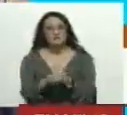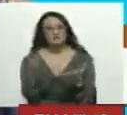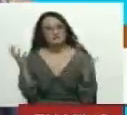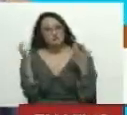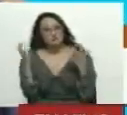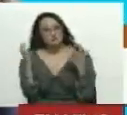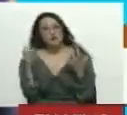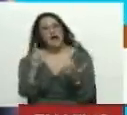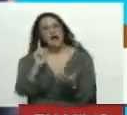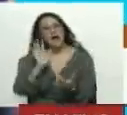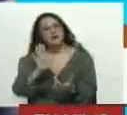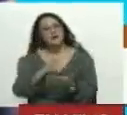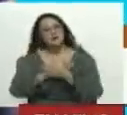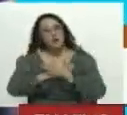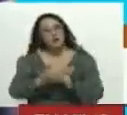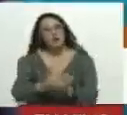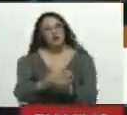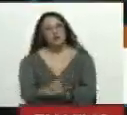solidaridad